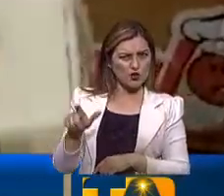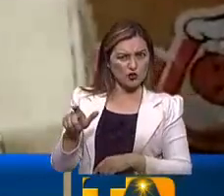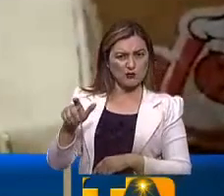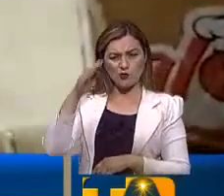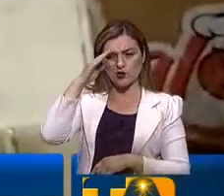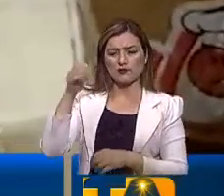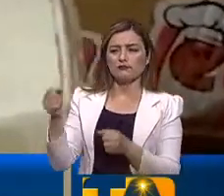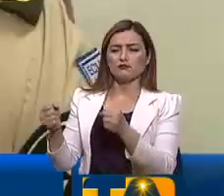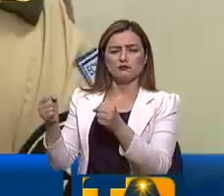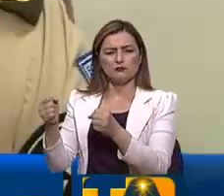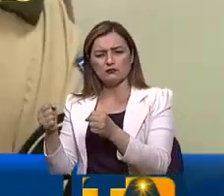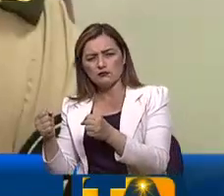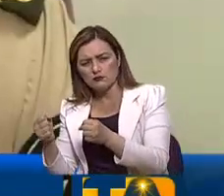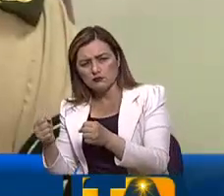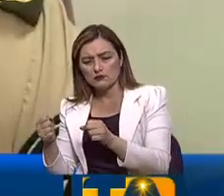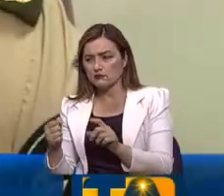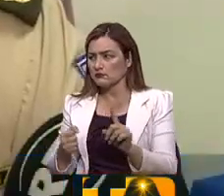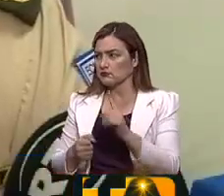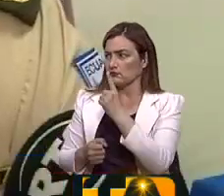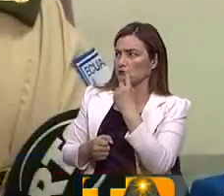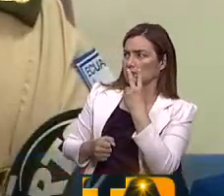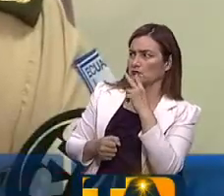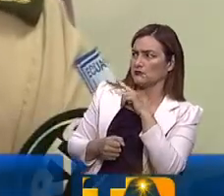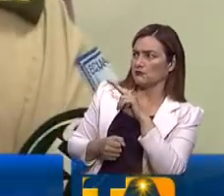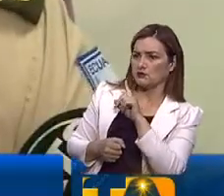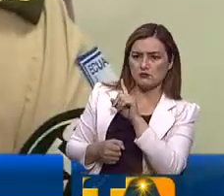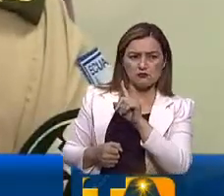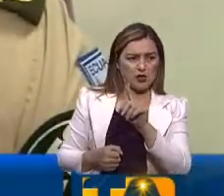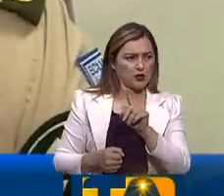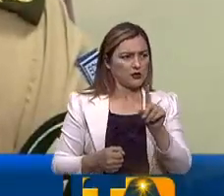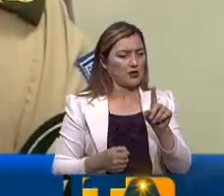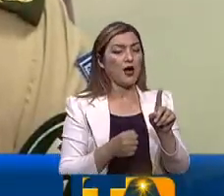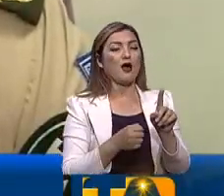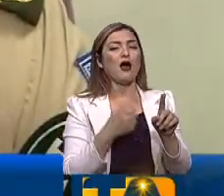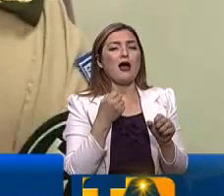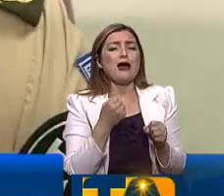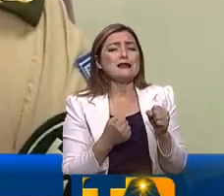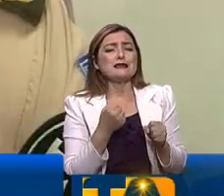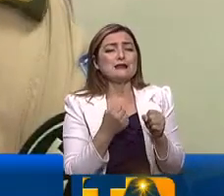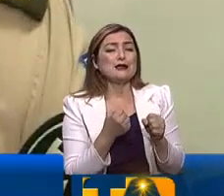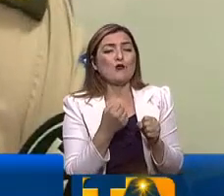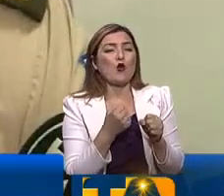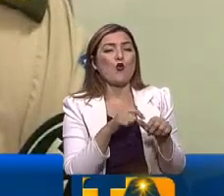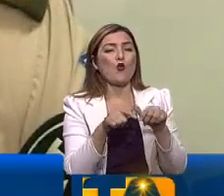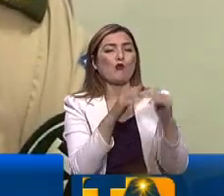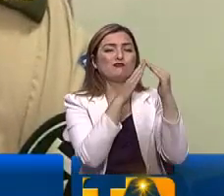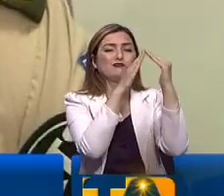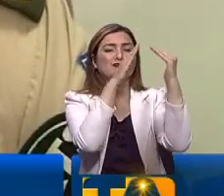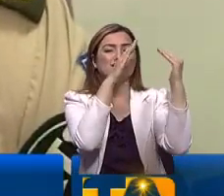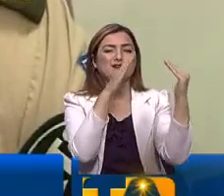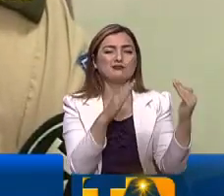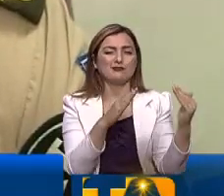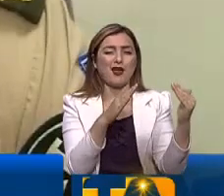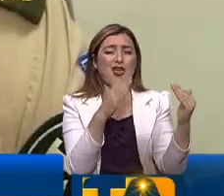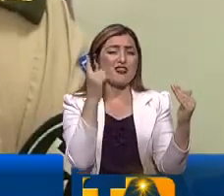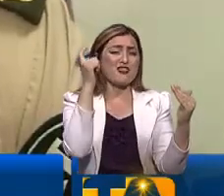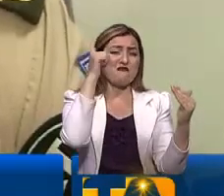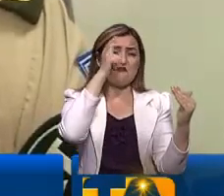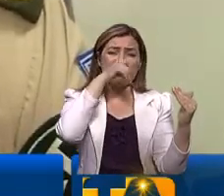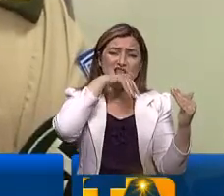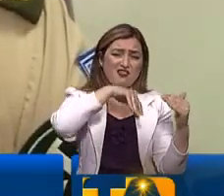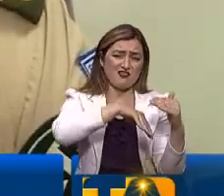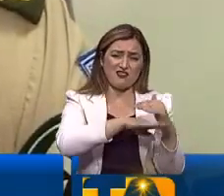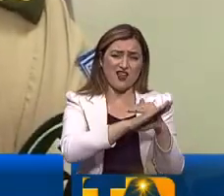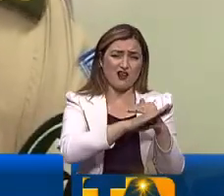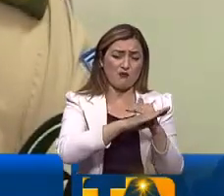sospechosa, quien al darse cuenta que es un miembro de la Policía Nacional, ingresa de manera precipitada a un domicilio de difícil acceso,